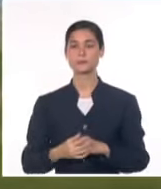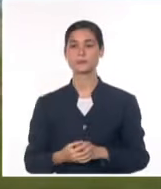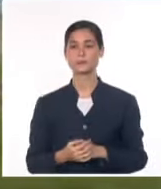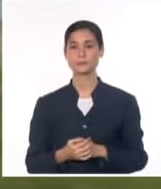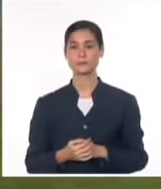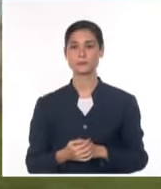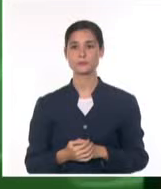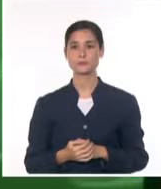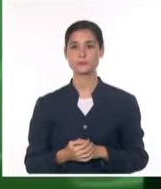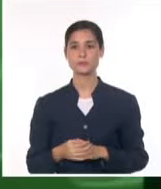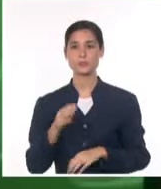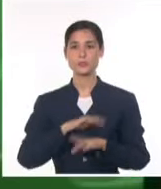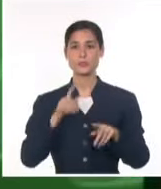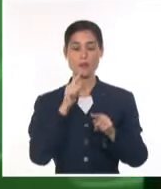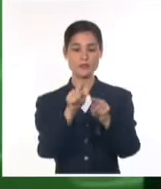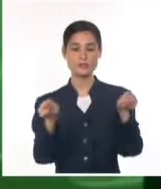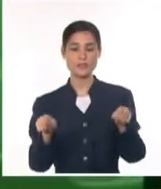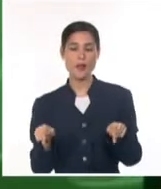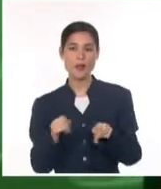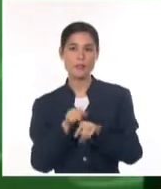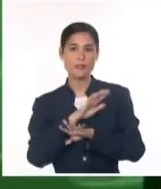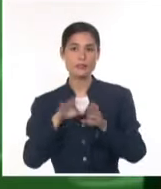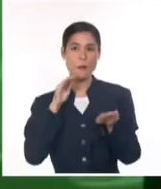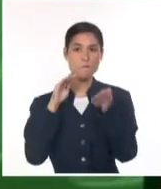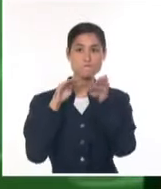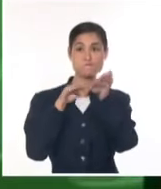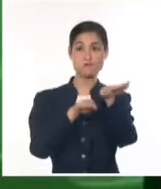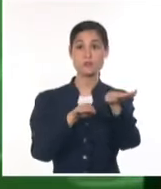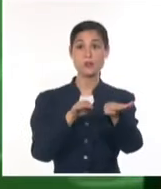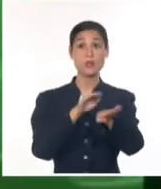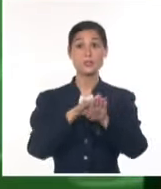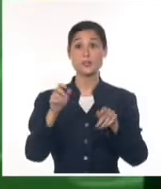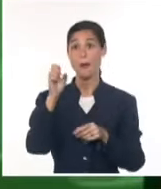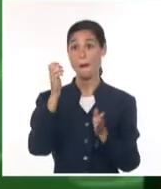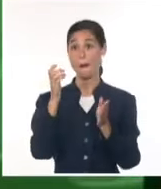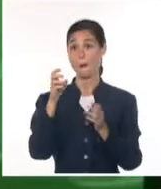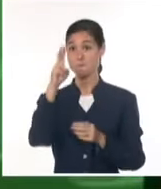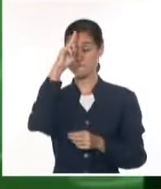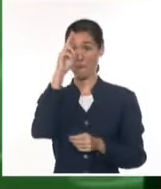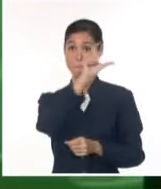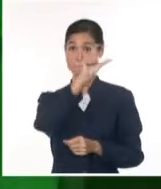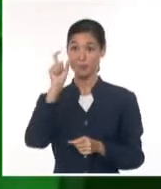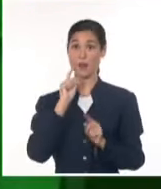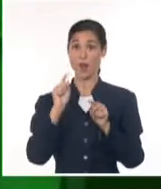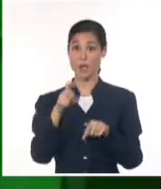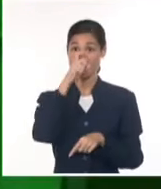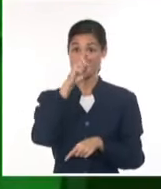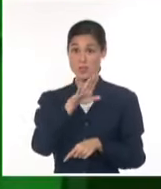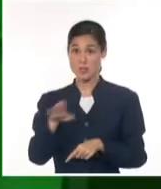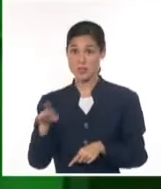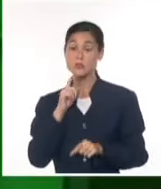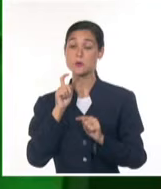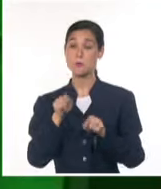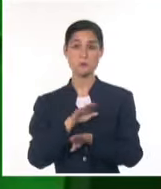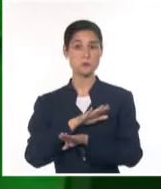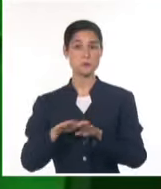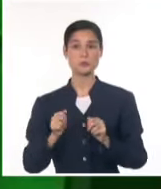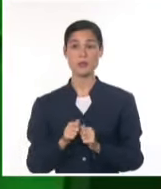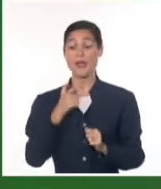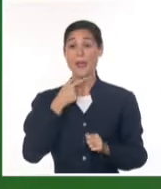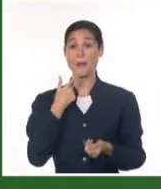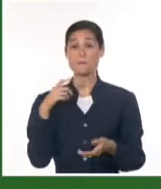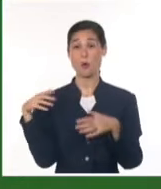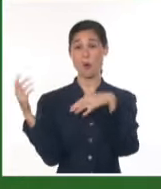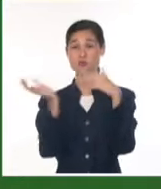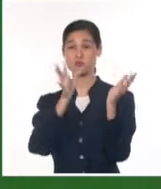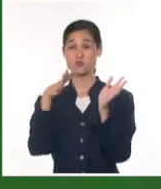La sala de terapia intensiva del Hospital Pediátrico Provincial José Ramón Martínez de Guanajay recibió el impacto de los vientos